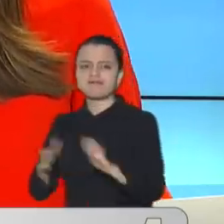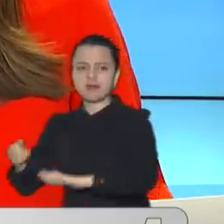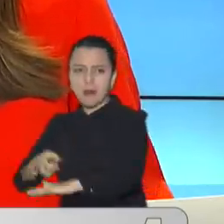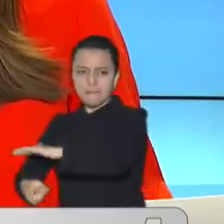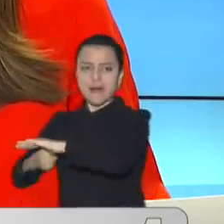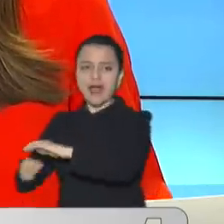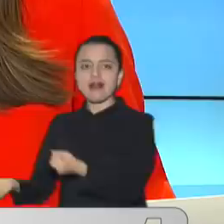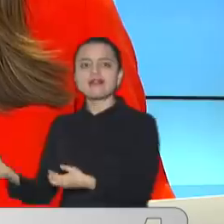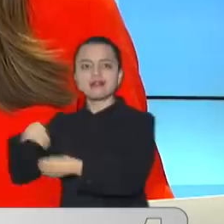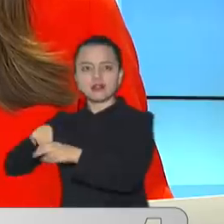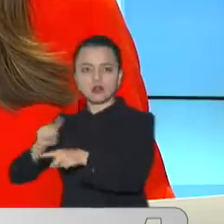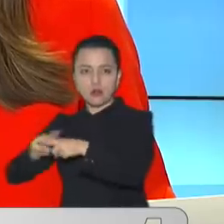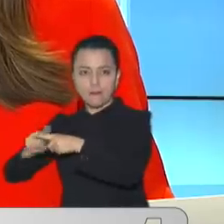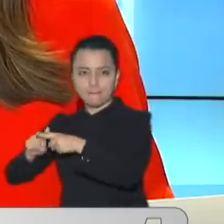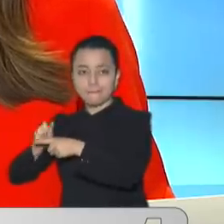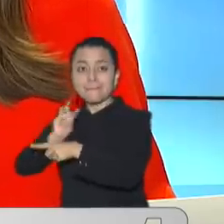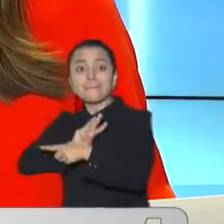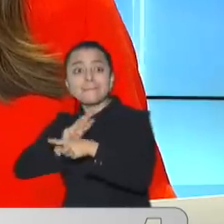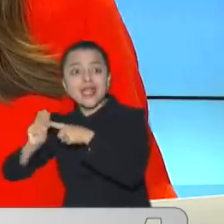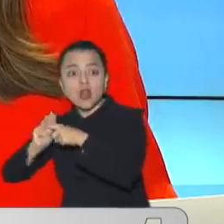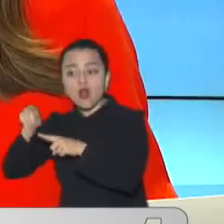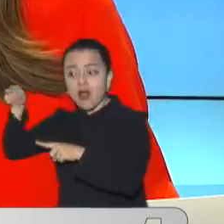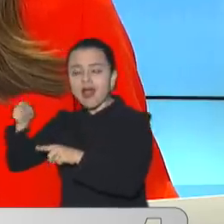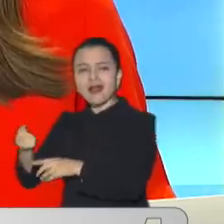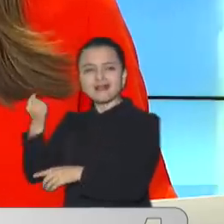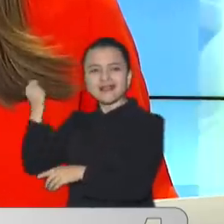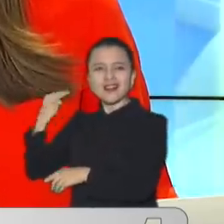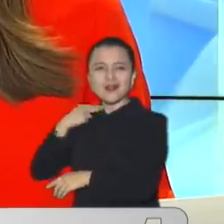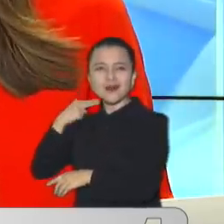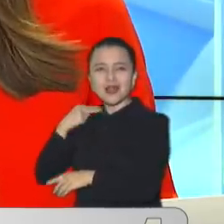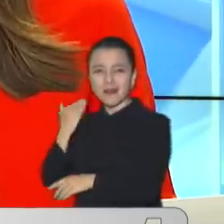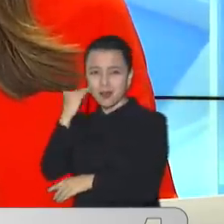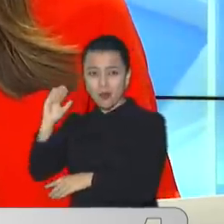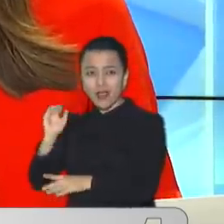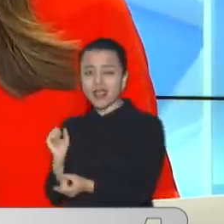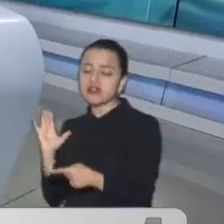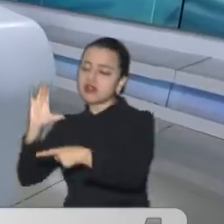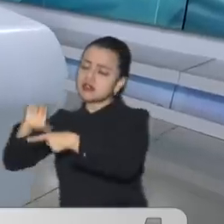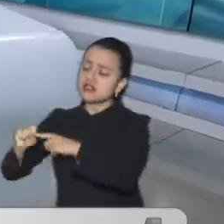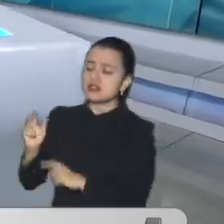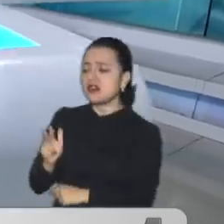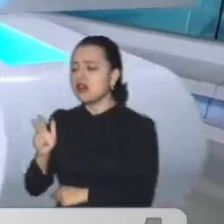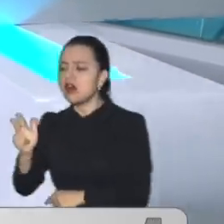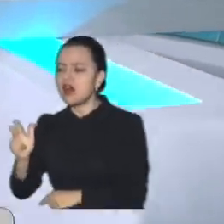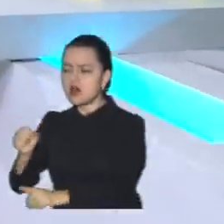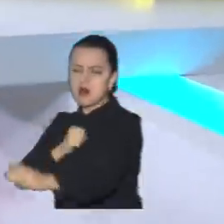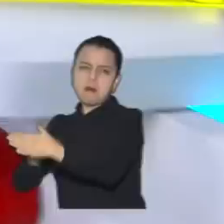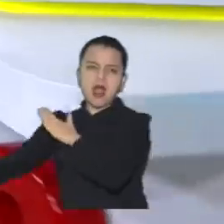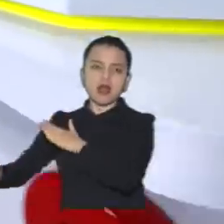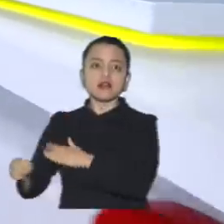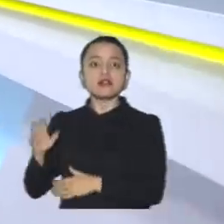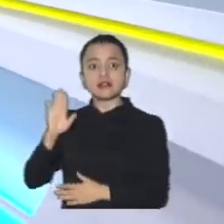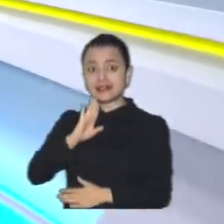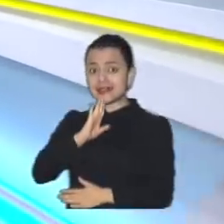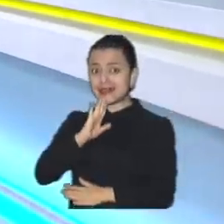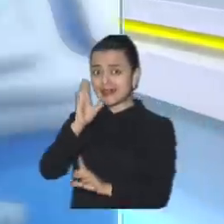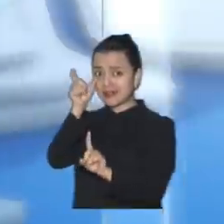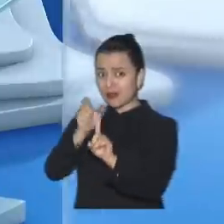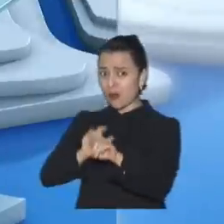Mío el pasado mes de noviembre, cuando se disponía a cumplir una cita familiar. Sebastián Bedoya, muy buenos días. ¿Quién es el